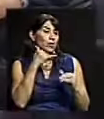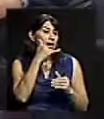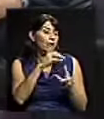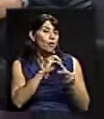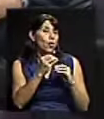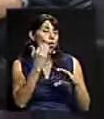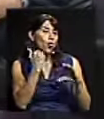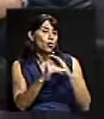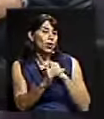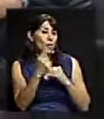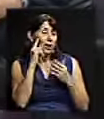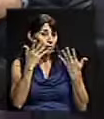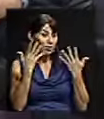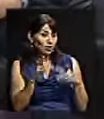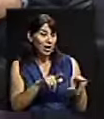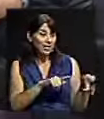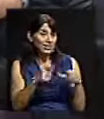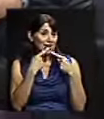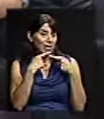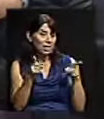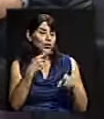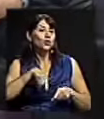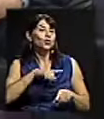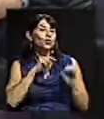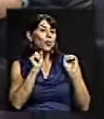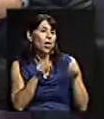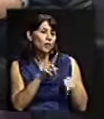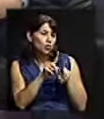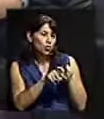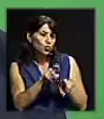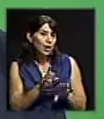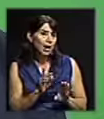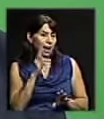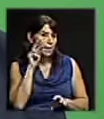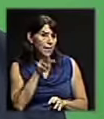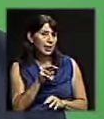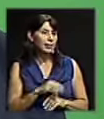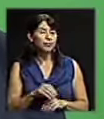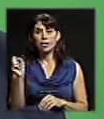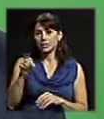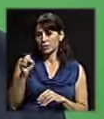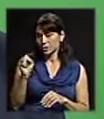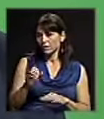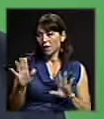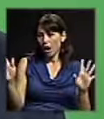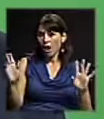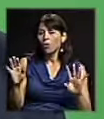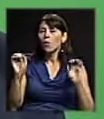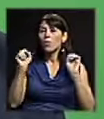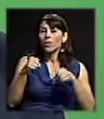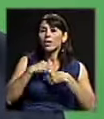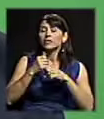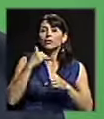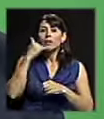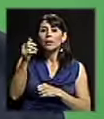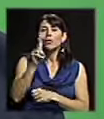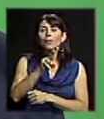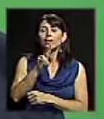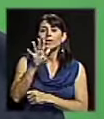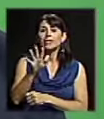apenas tengan la declaratoria lista podamos También nosotros consultarla Sí claro se puede consultar al